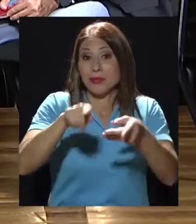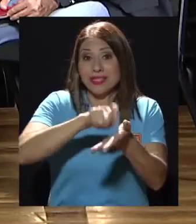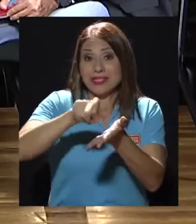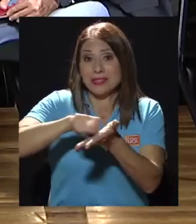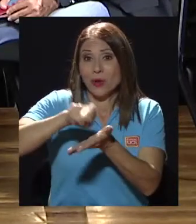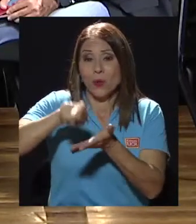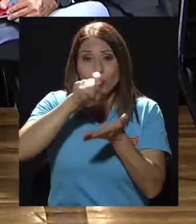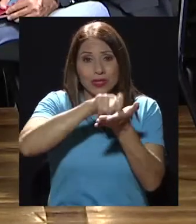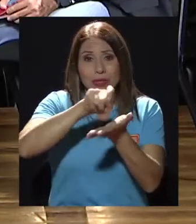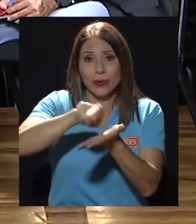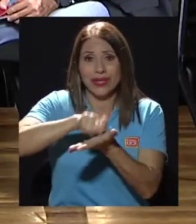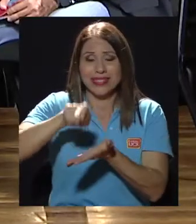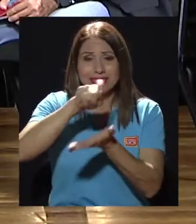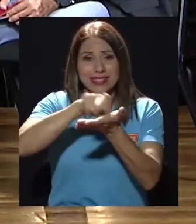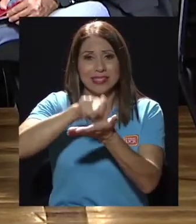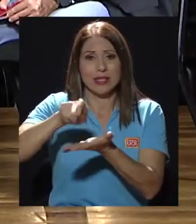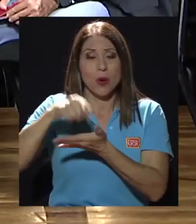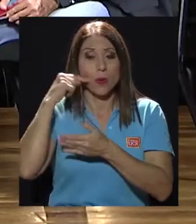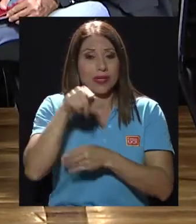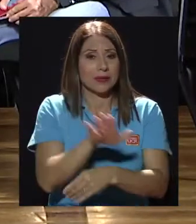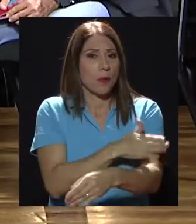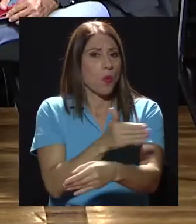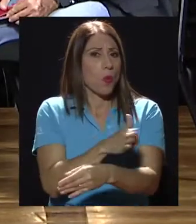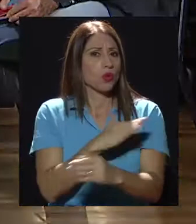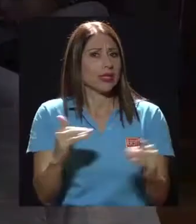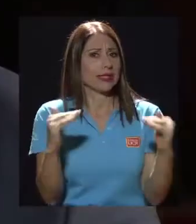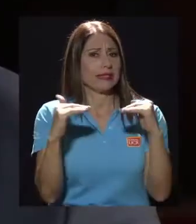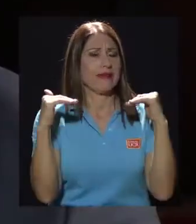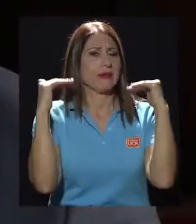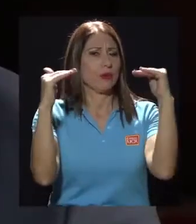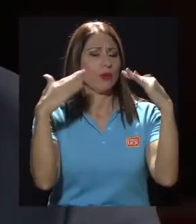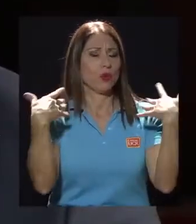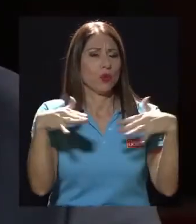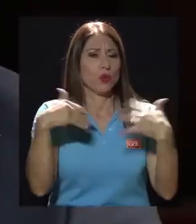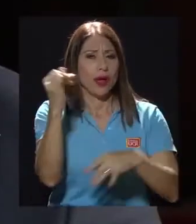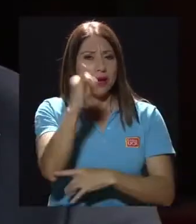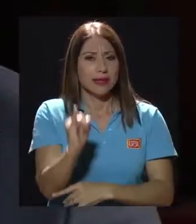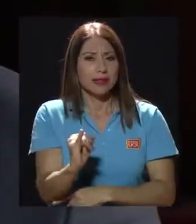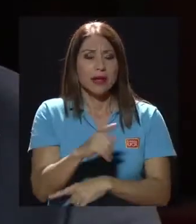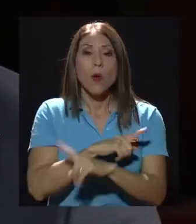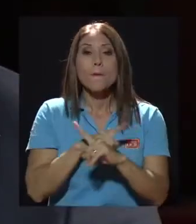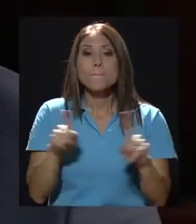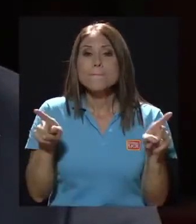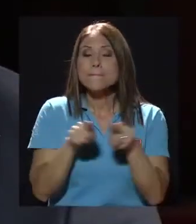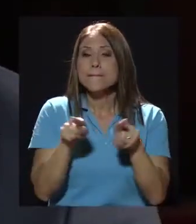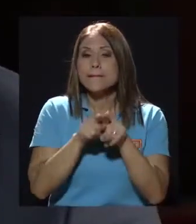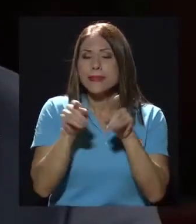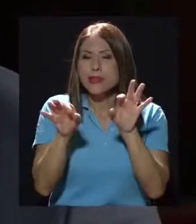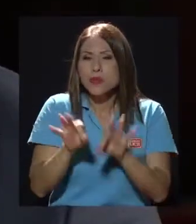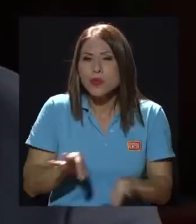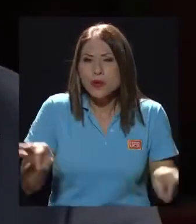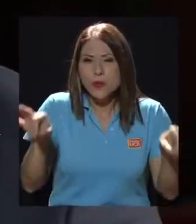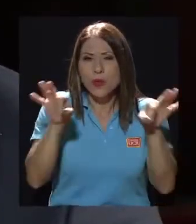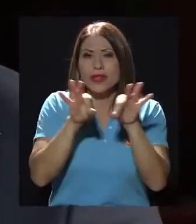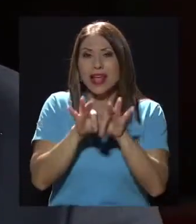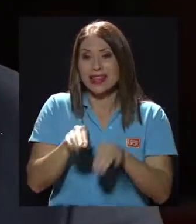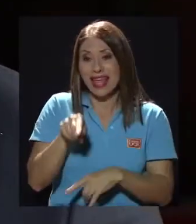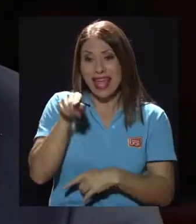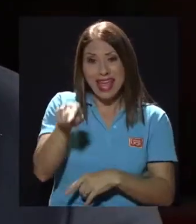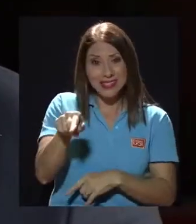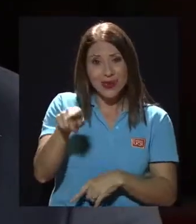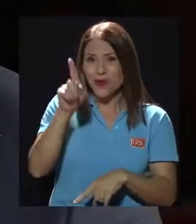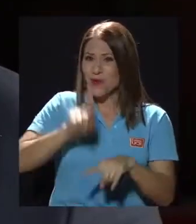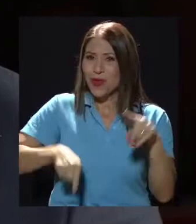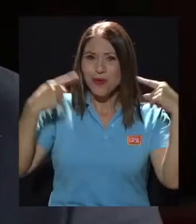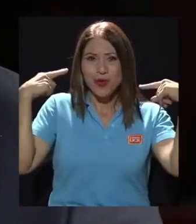tienen muy, muy alto nivel artístico. Pero yo creo que una cosa importante es, nada de eso lo podemos haber logrado si no hubiera sido por